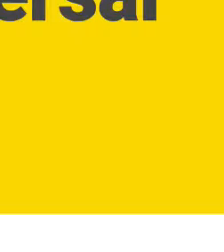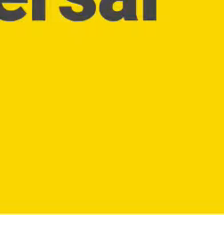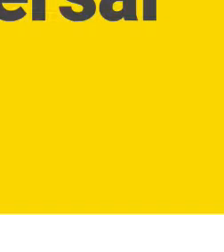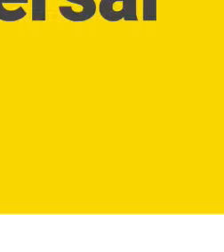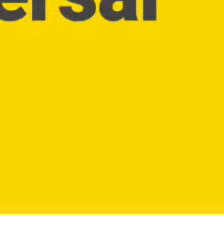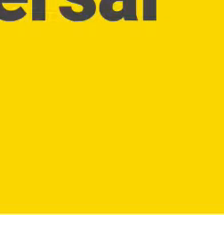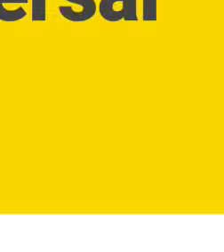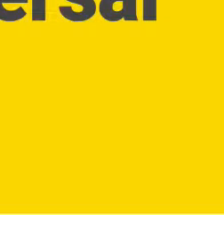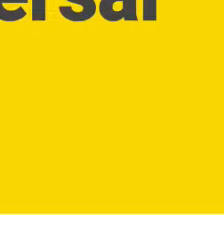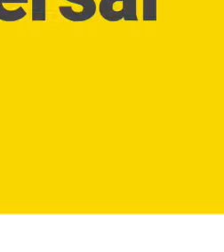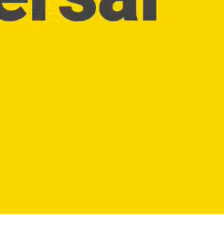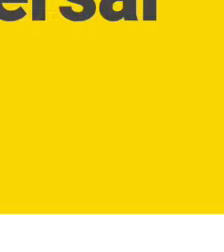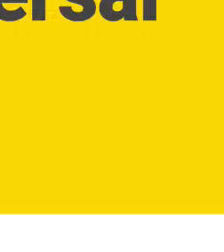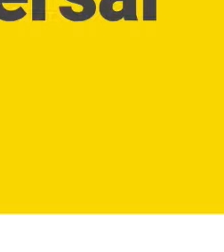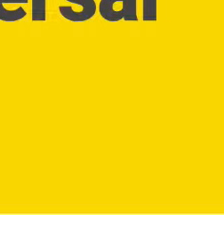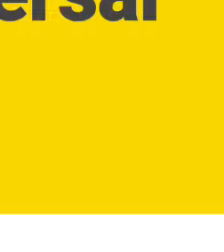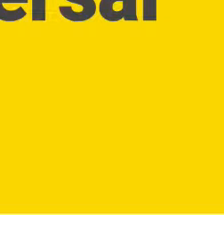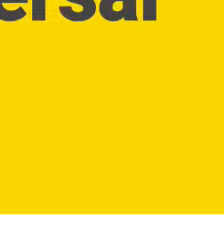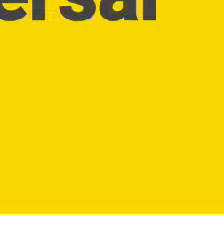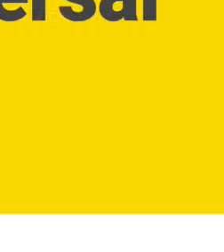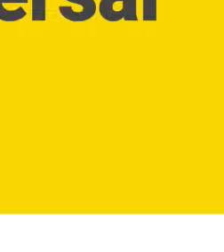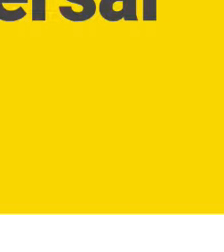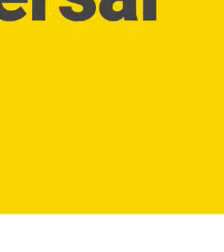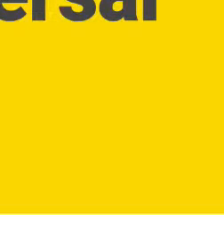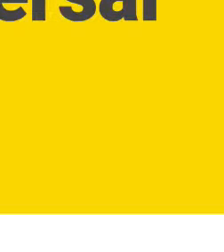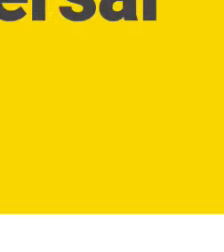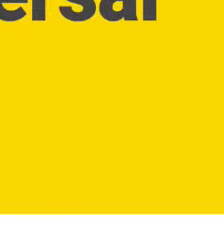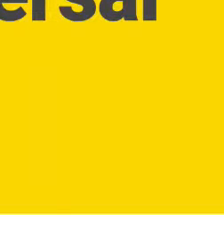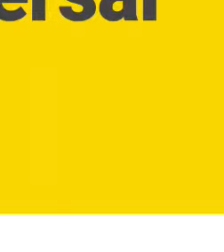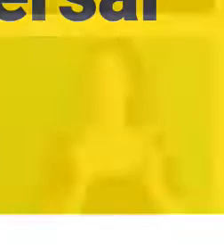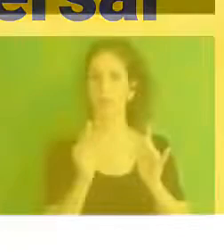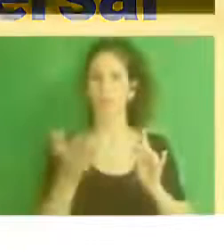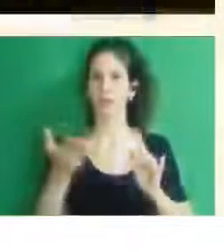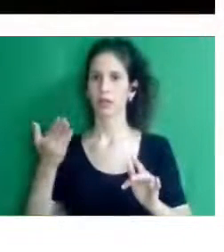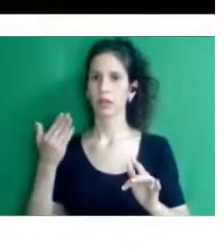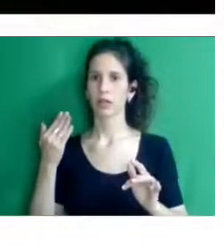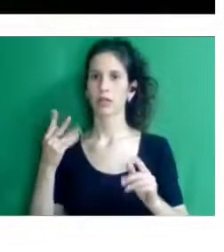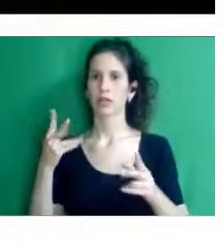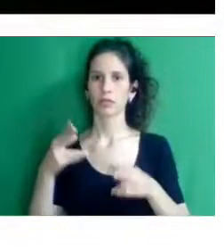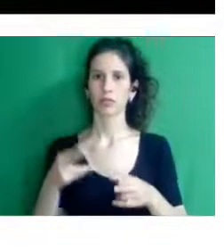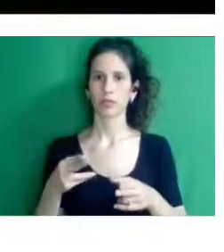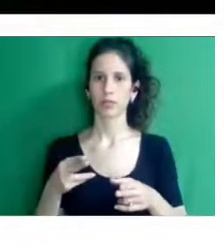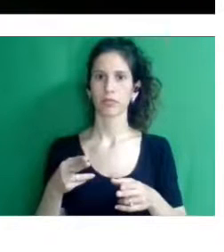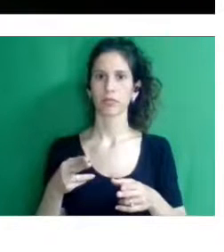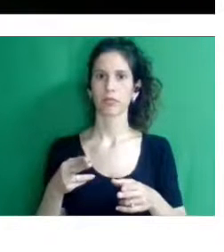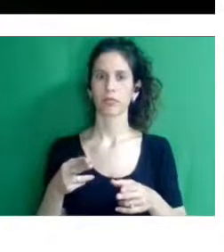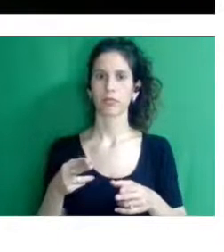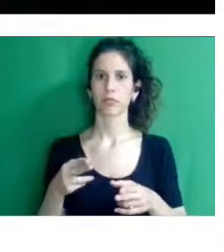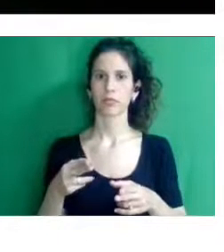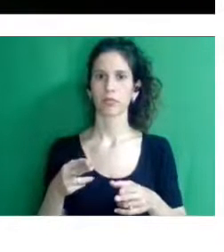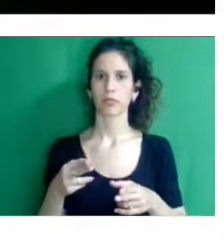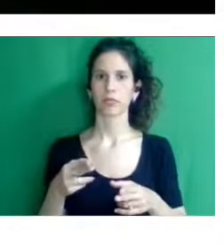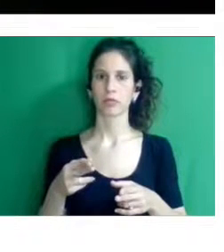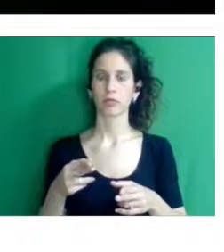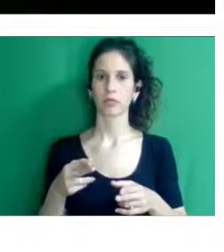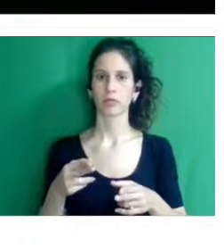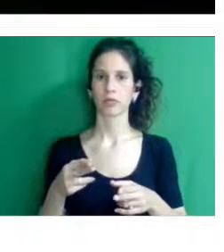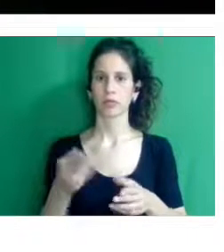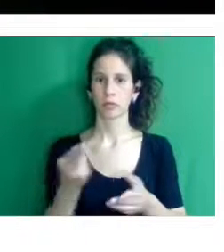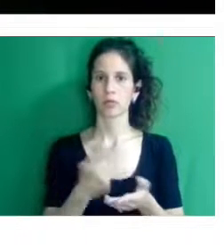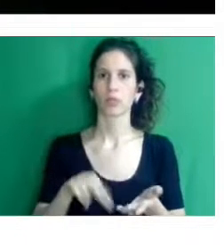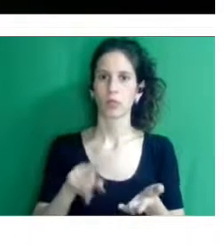Ahí estamos de nuevo. Se había congelado... Estábamos en la primera diapositiva, listo. ¿Vos podés volver a